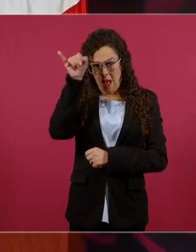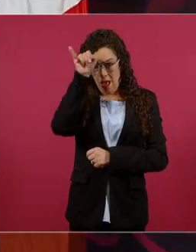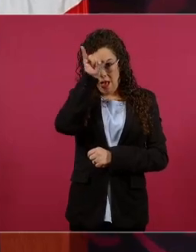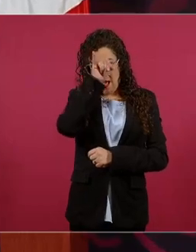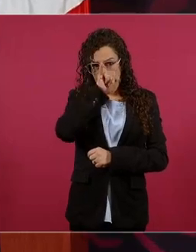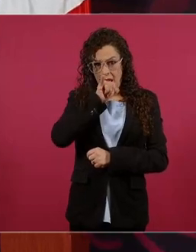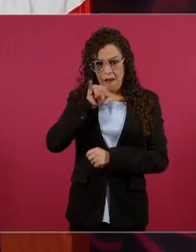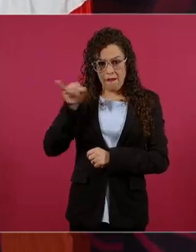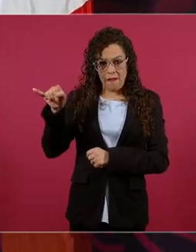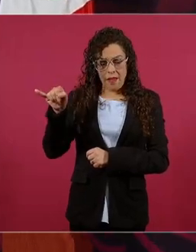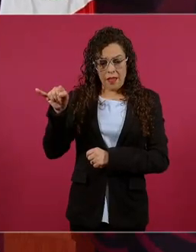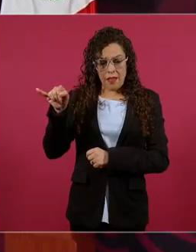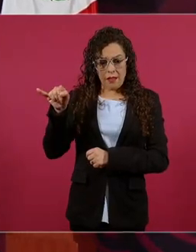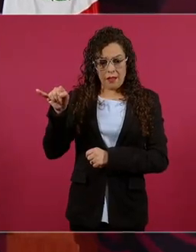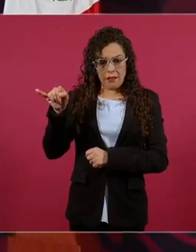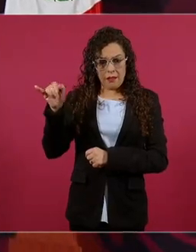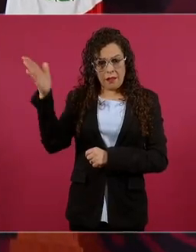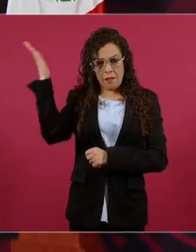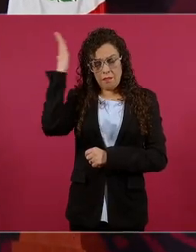y